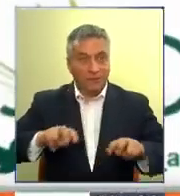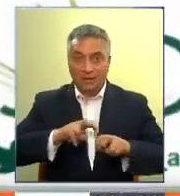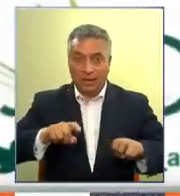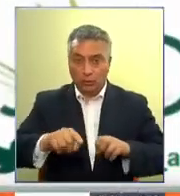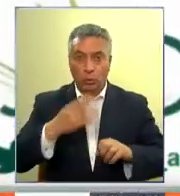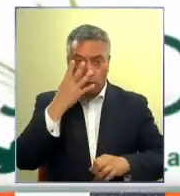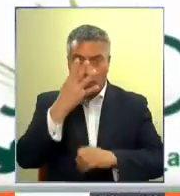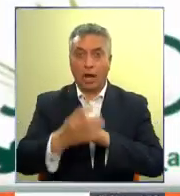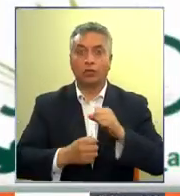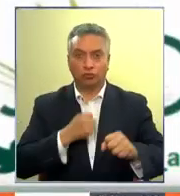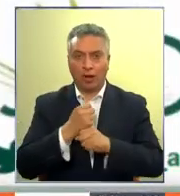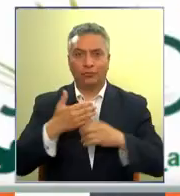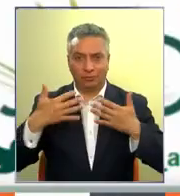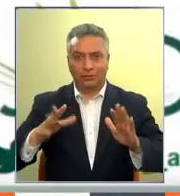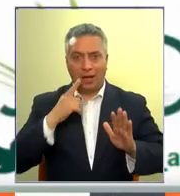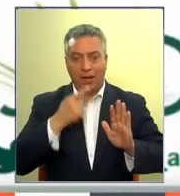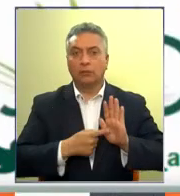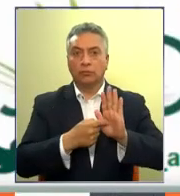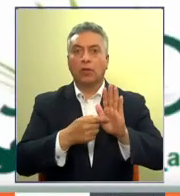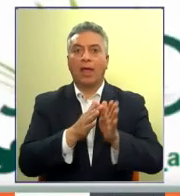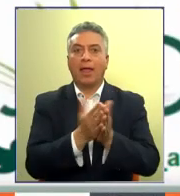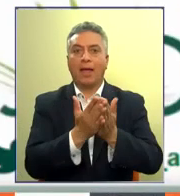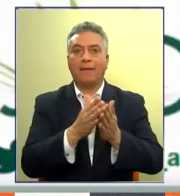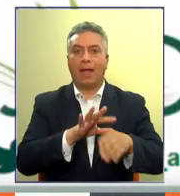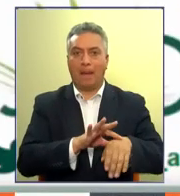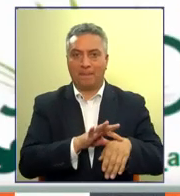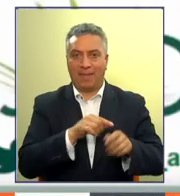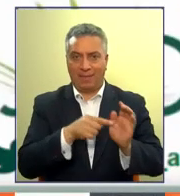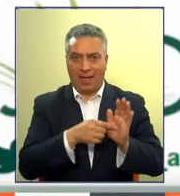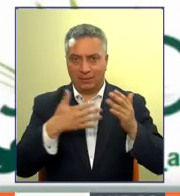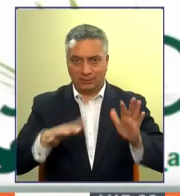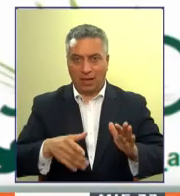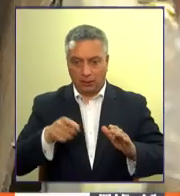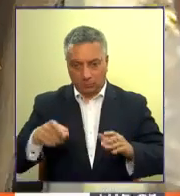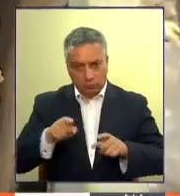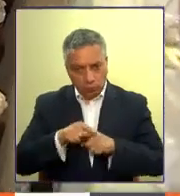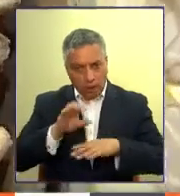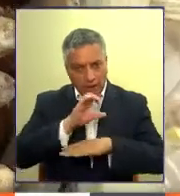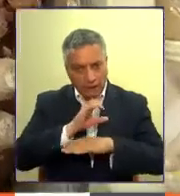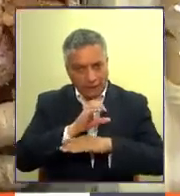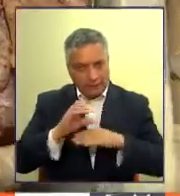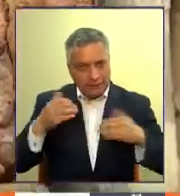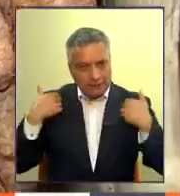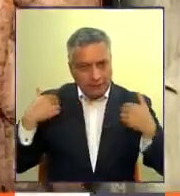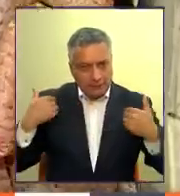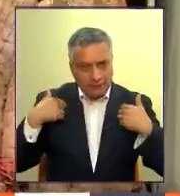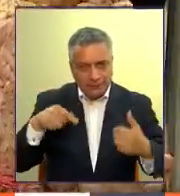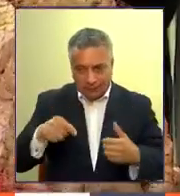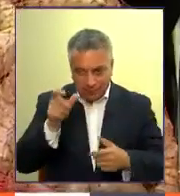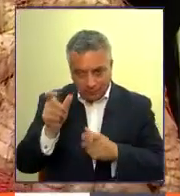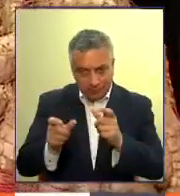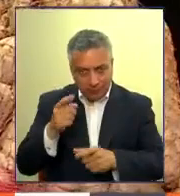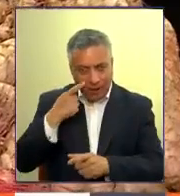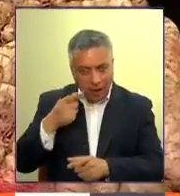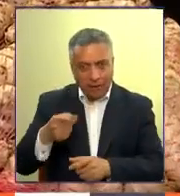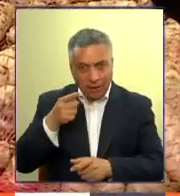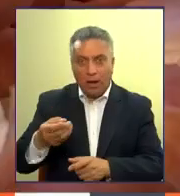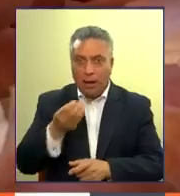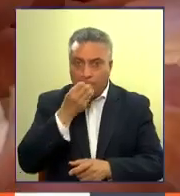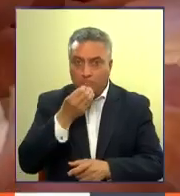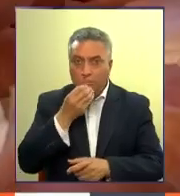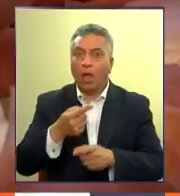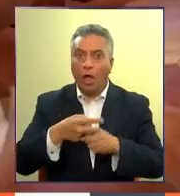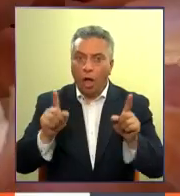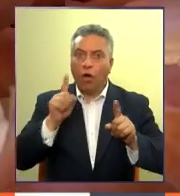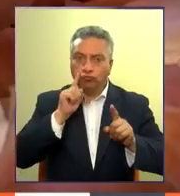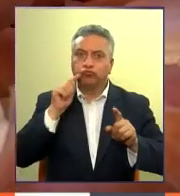fue publicada en una revista médica. Los ensayos clínicos en pacientes demostraron que estos alimentos actúan sobre los distintos factores